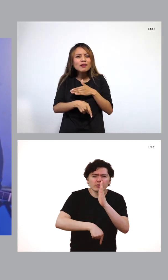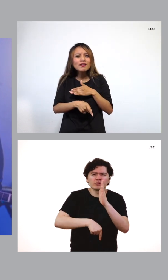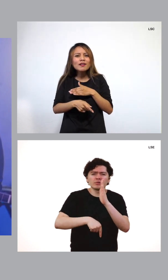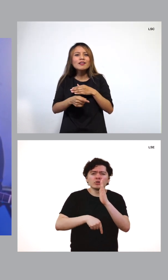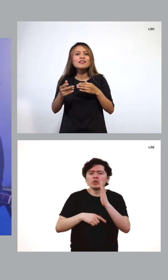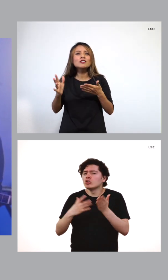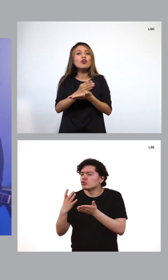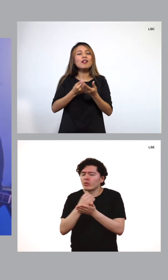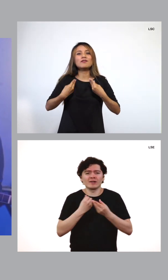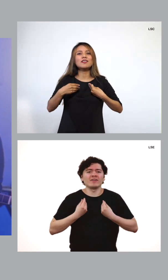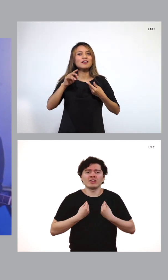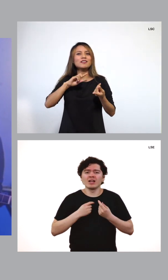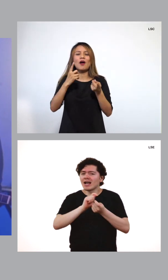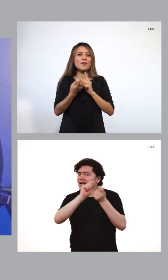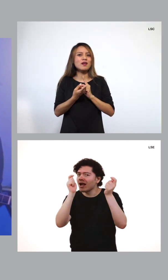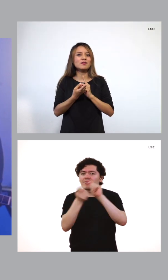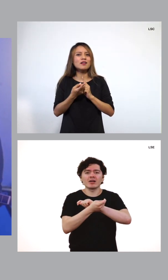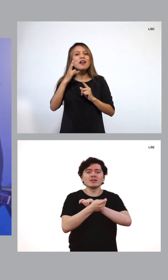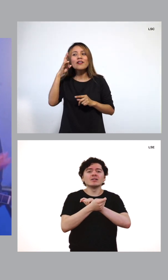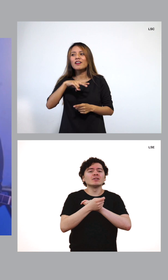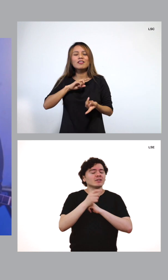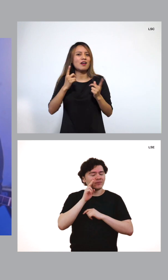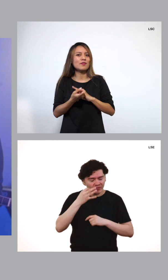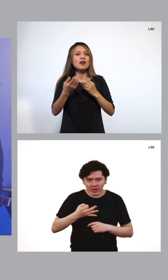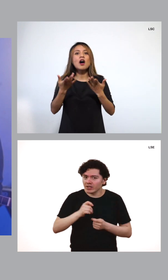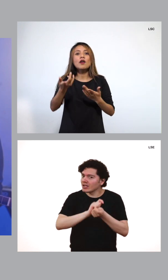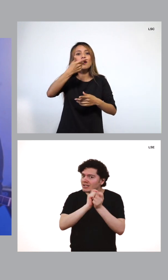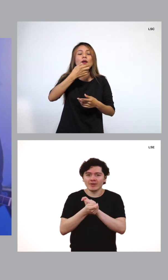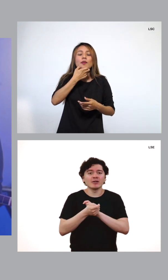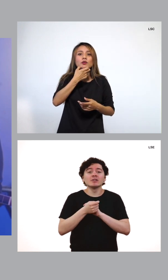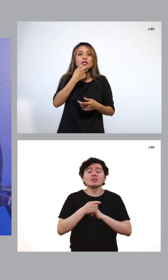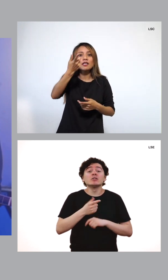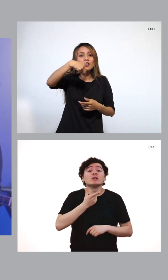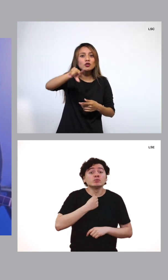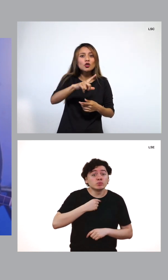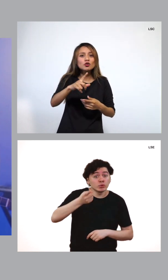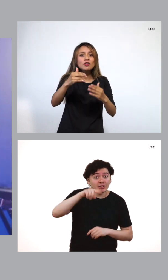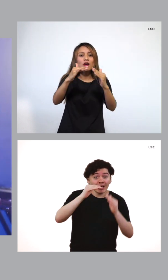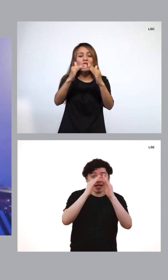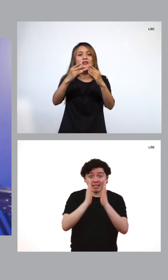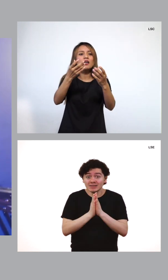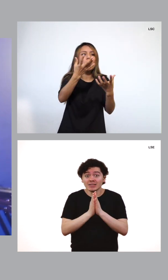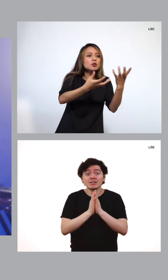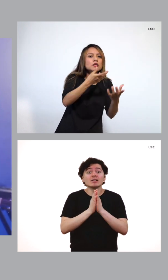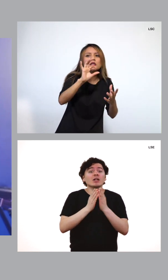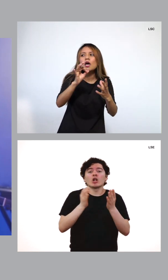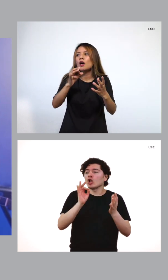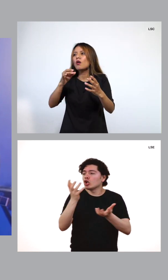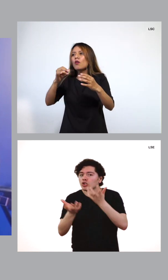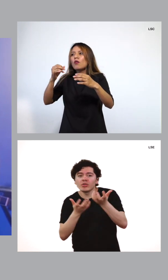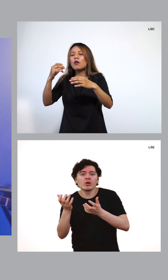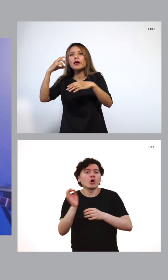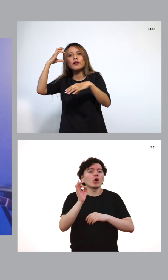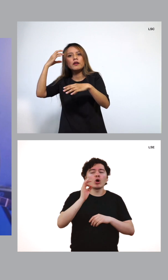la realidad cambia. Y me gustaría que hoy, en torno a nuestras pantallas de televisión, allá donde estés, en tu hogar, en tu cocina, no sé dónde